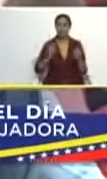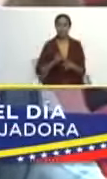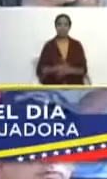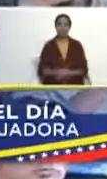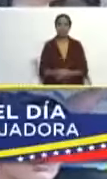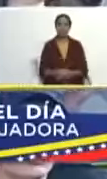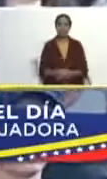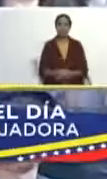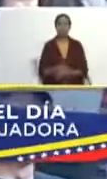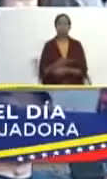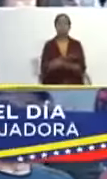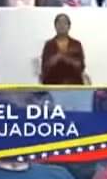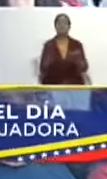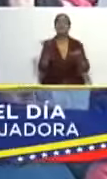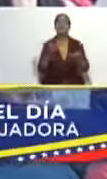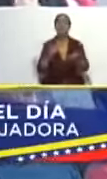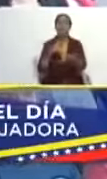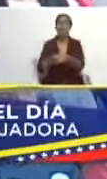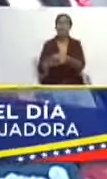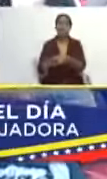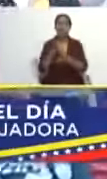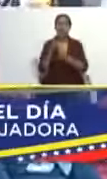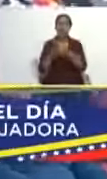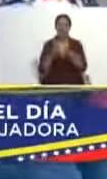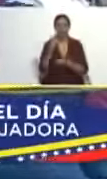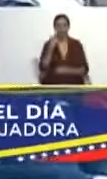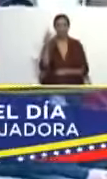¿Cómo están mis hermanos del metro?